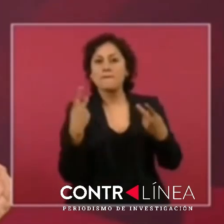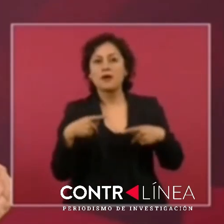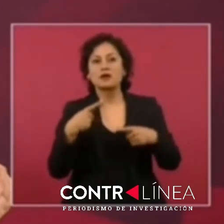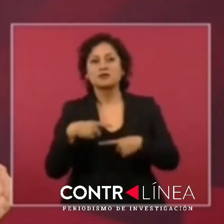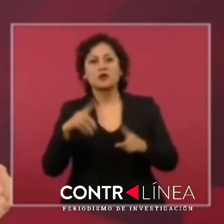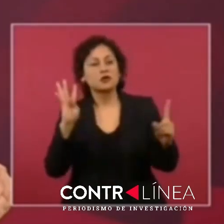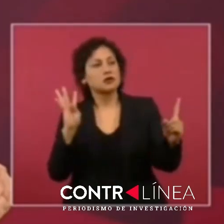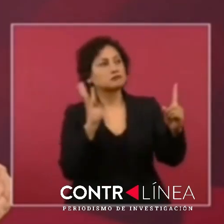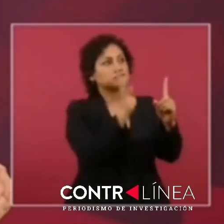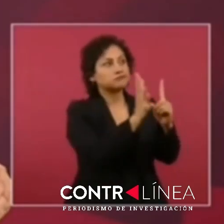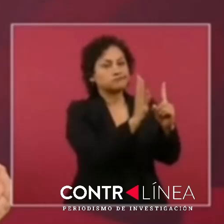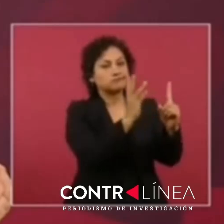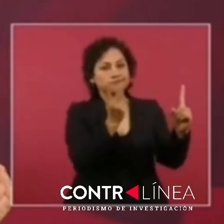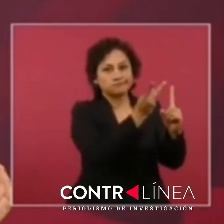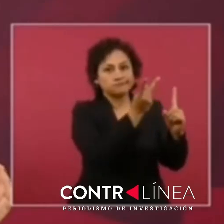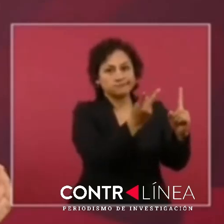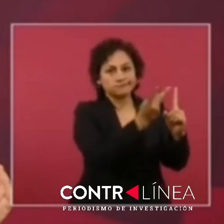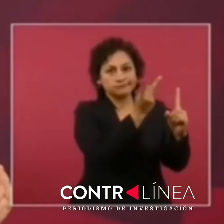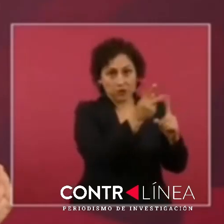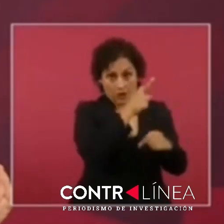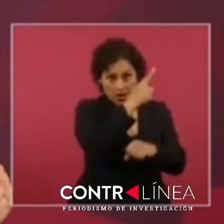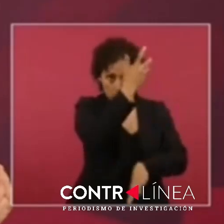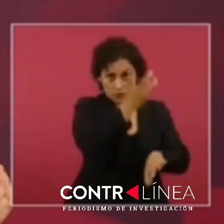por los presidentes de Estados Unidos